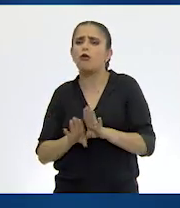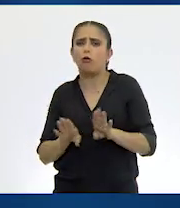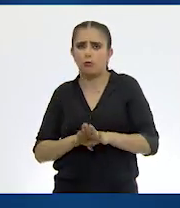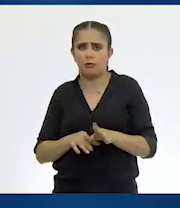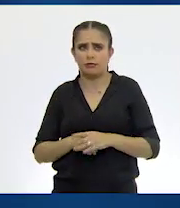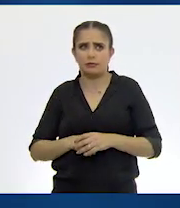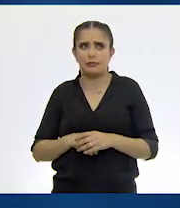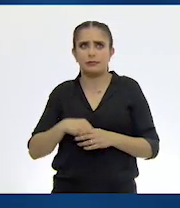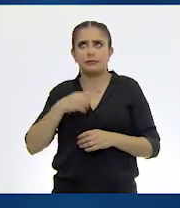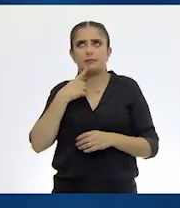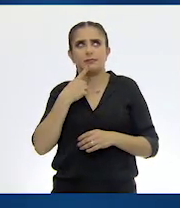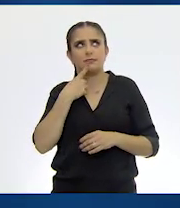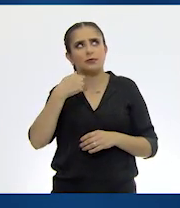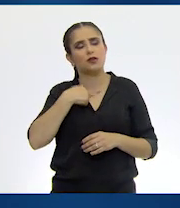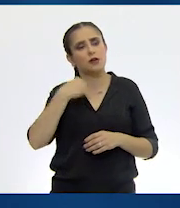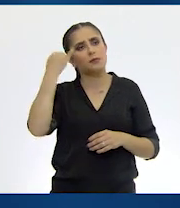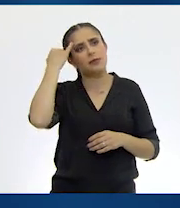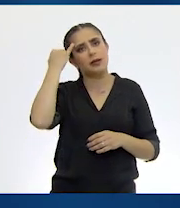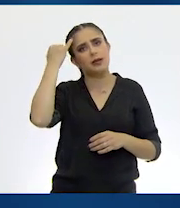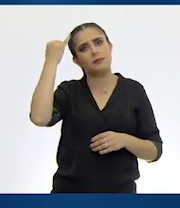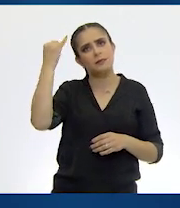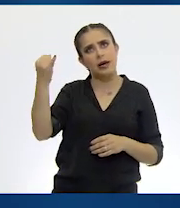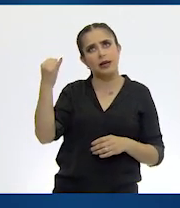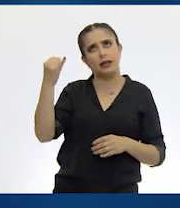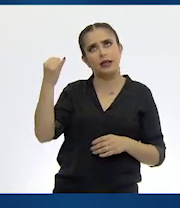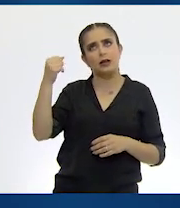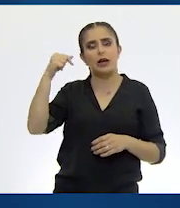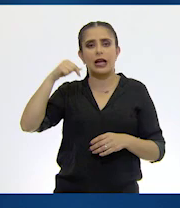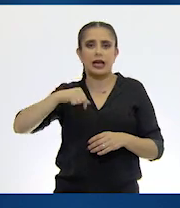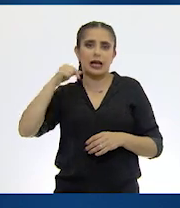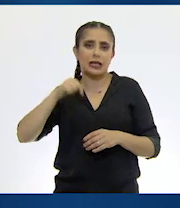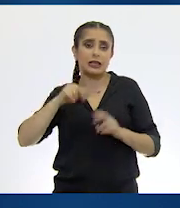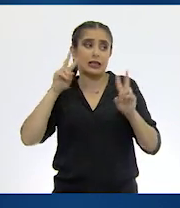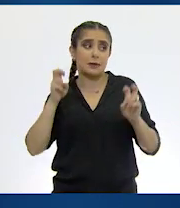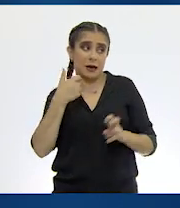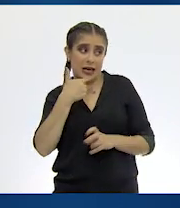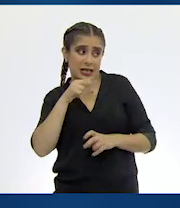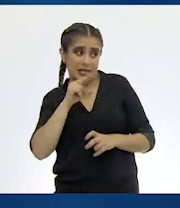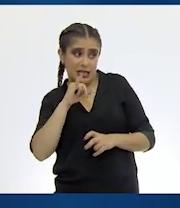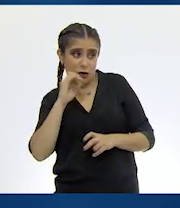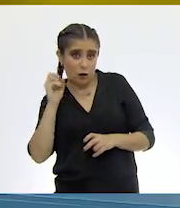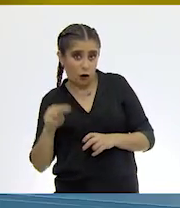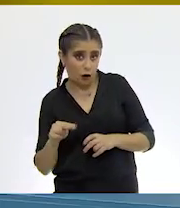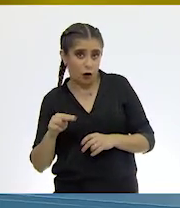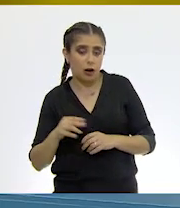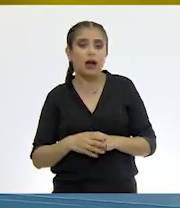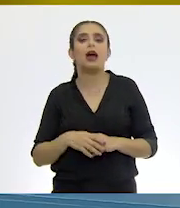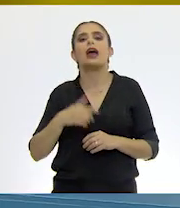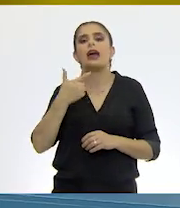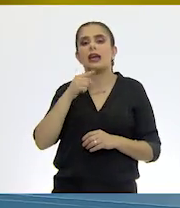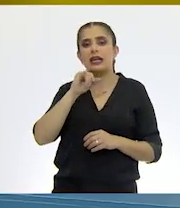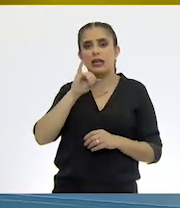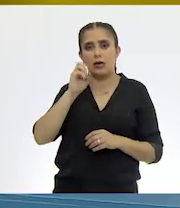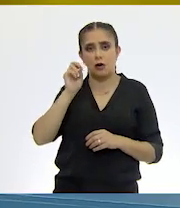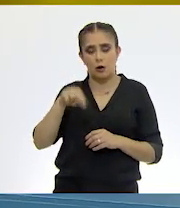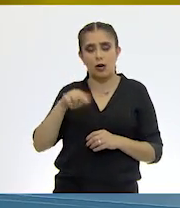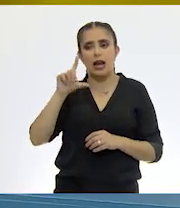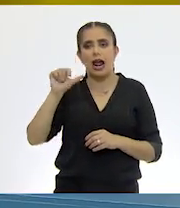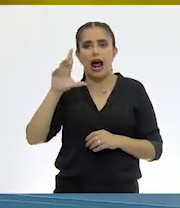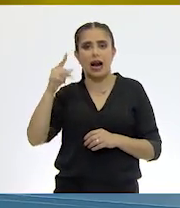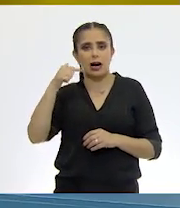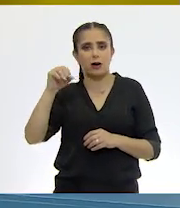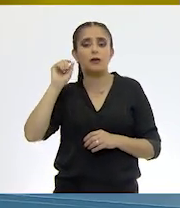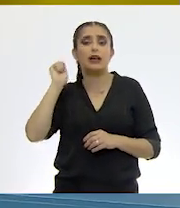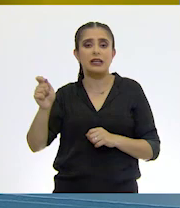Me imagino, porque es el tema de esta sesión, ¿el guión? El guión largo, ¿sí? Entonces